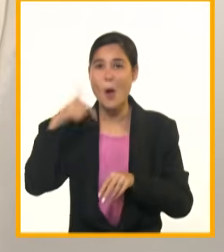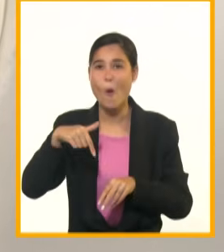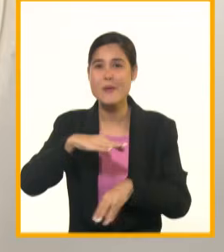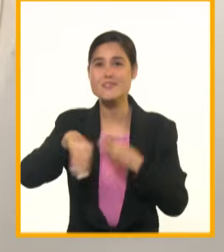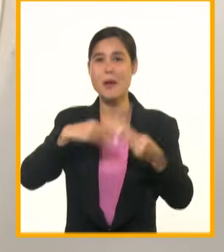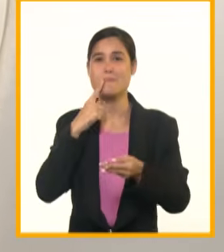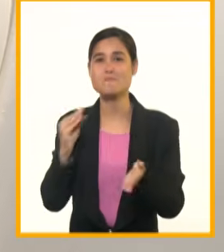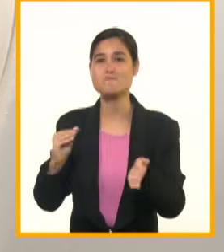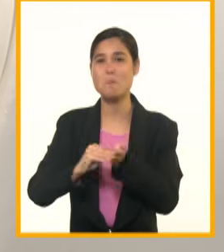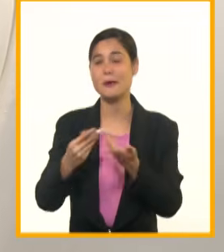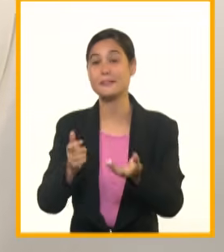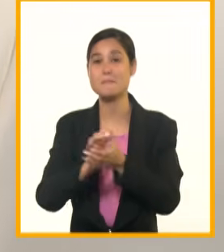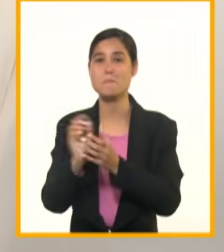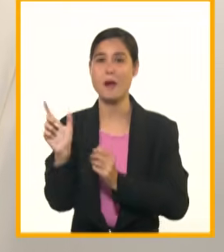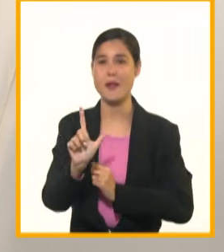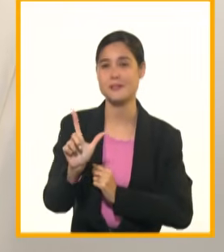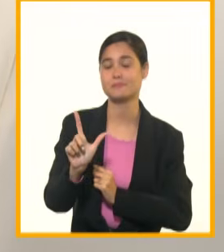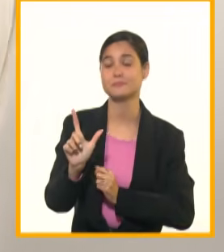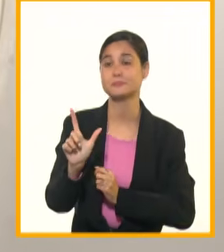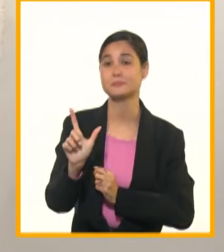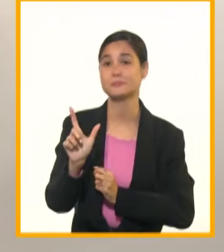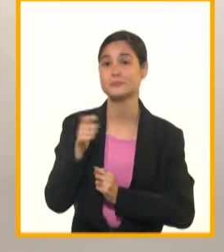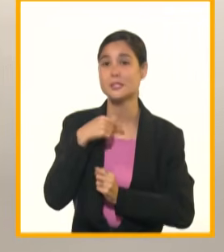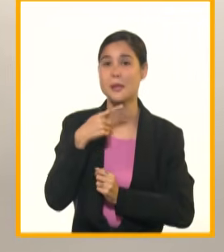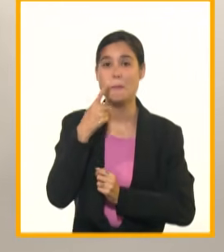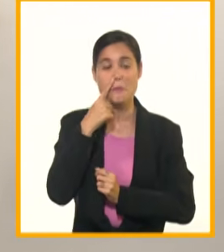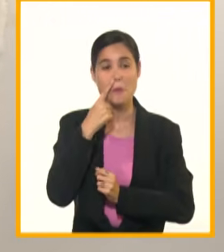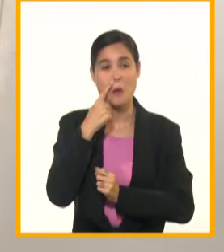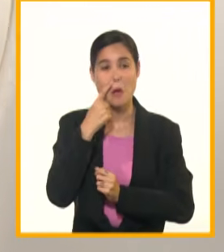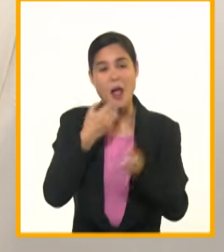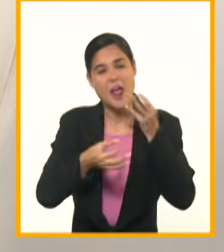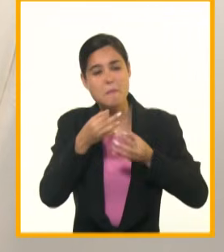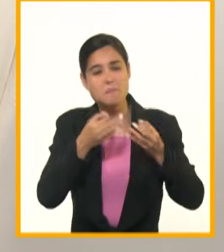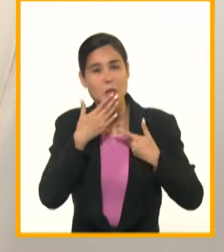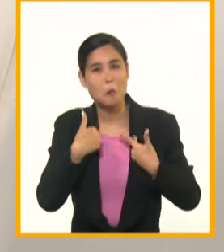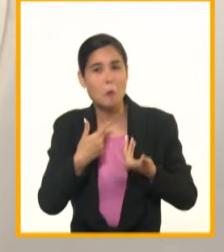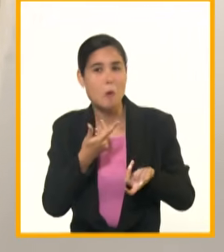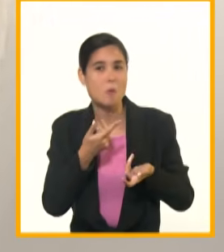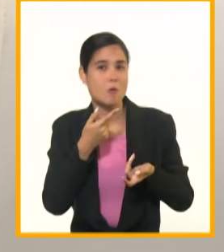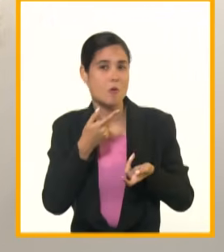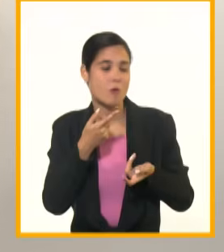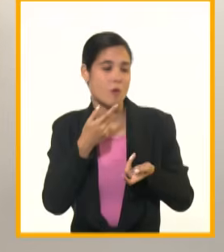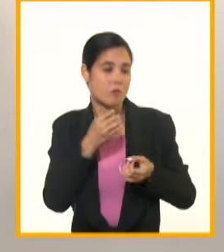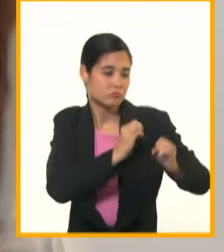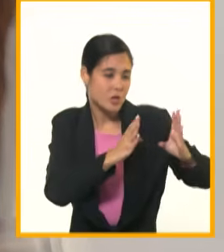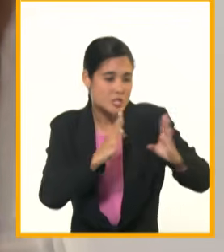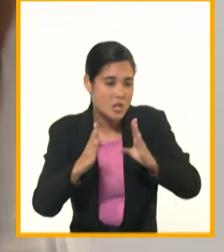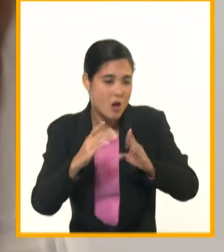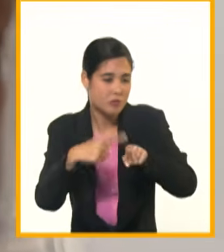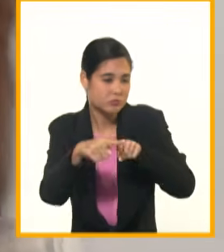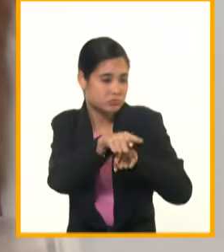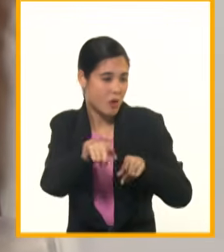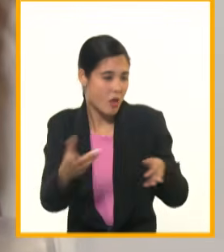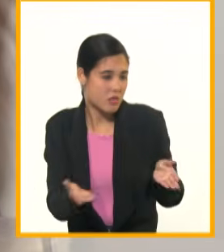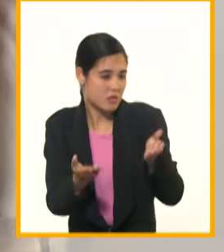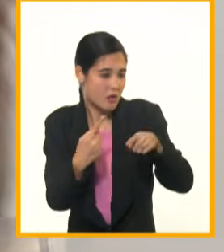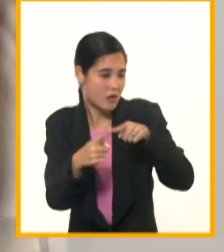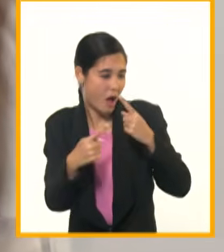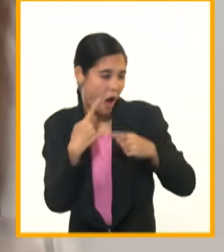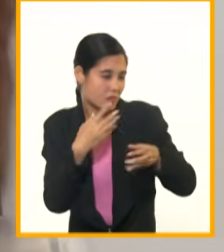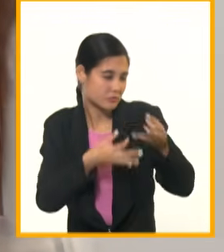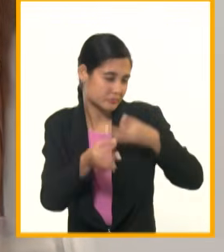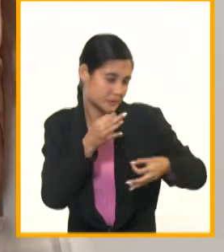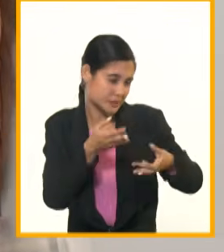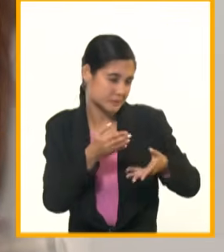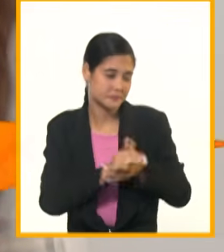15 años y cómo se sigue también atendiendo todo el desarrollo industrial de la provincia? Bueno, casi junto con la provincia